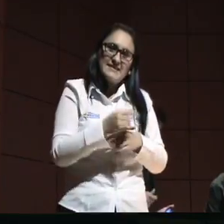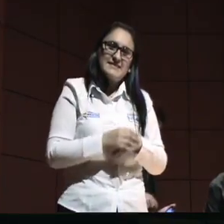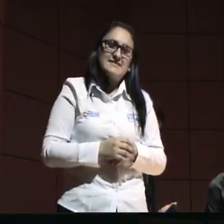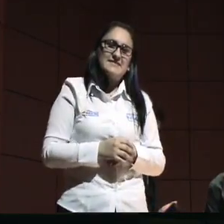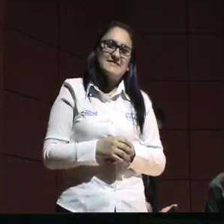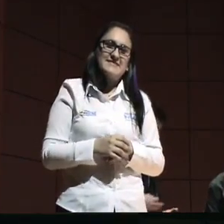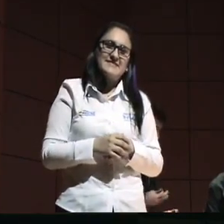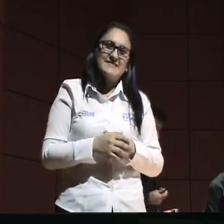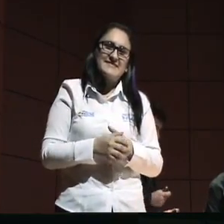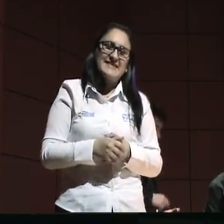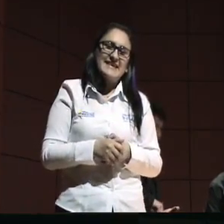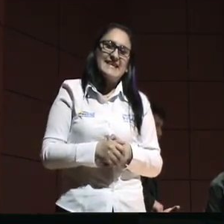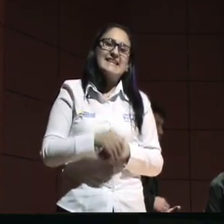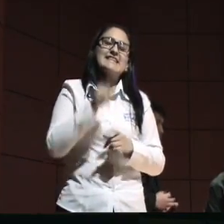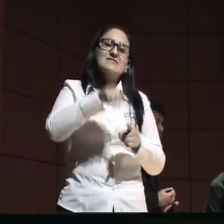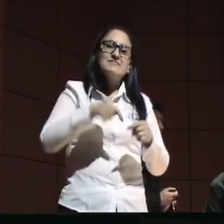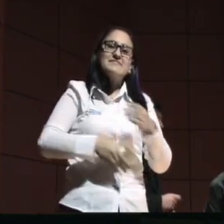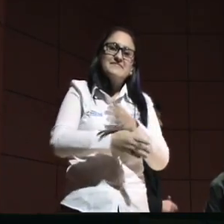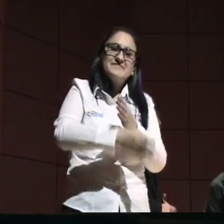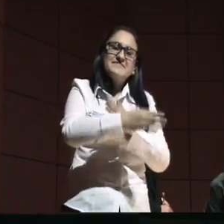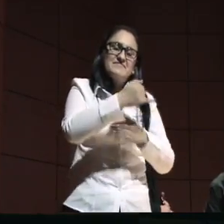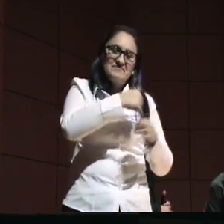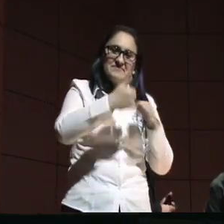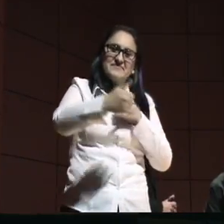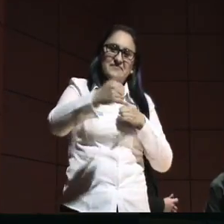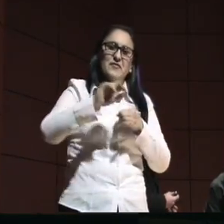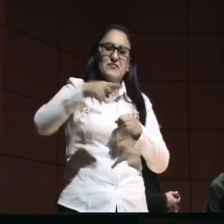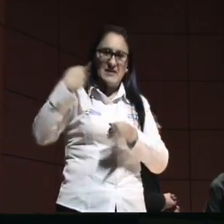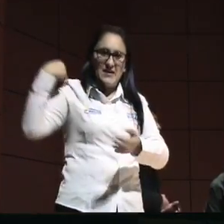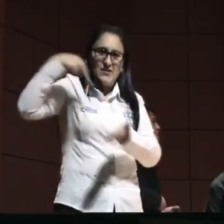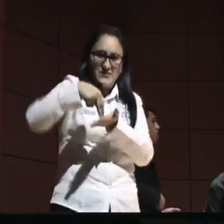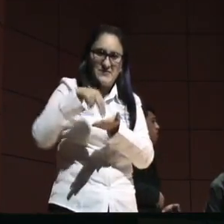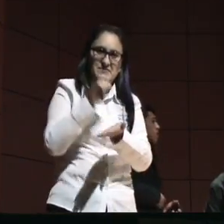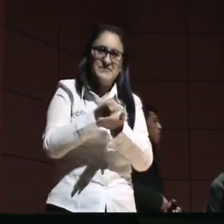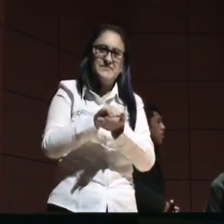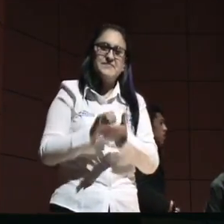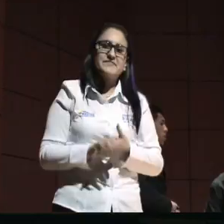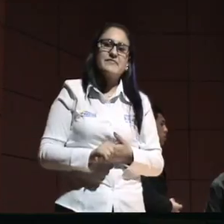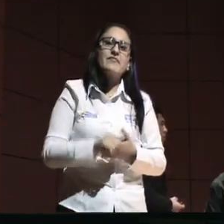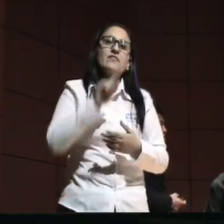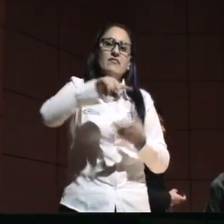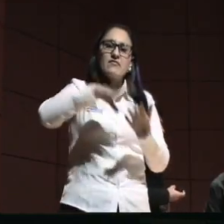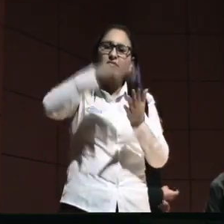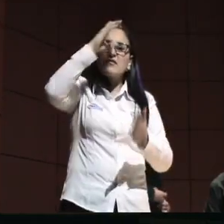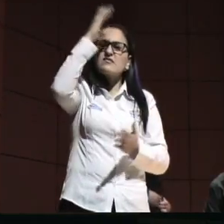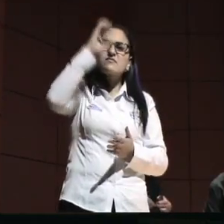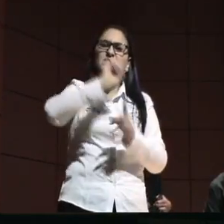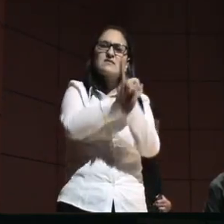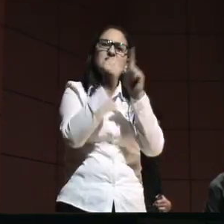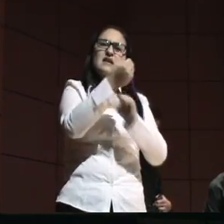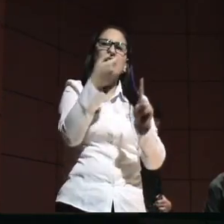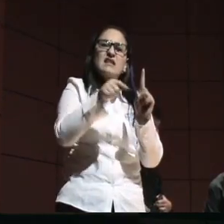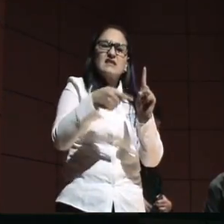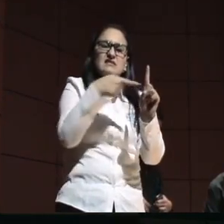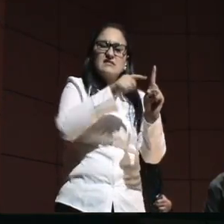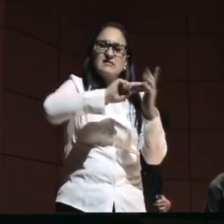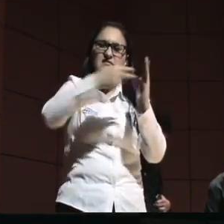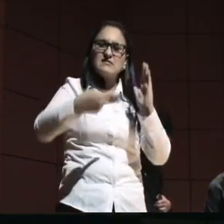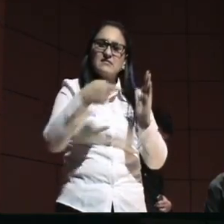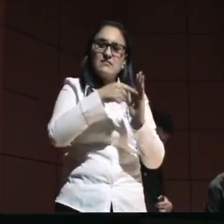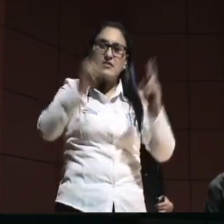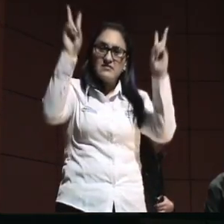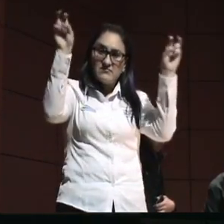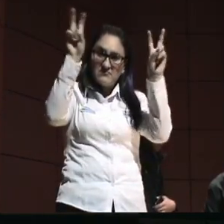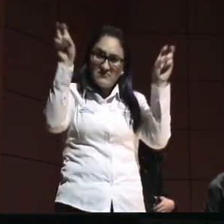Cierro comillas. Ahora, siguiendo por la misma línea del autor, plasma el concepto de sociedad diciendo, abro comillas, cuando la